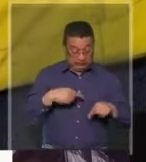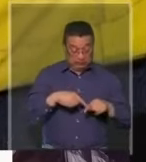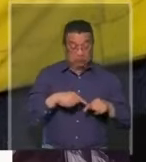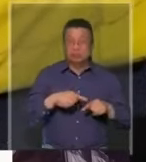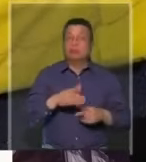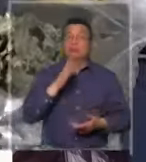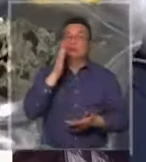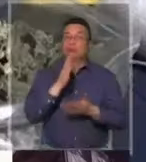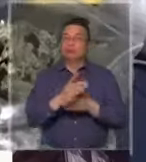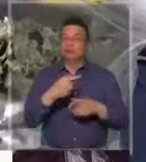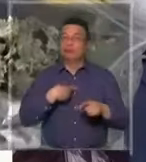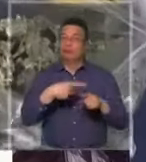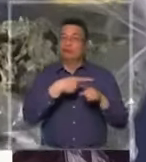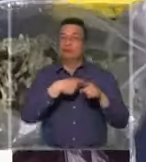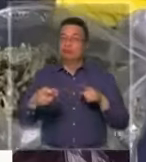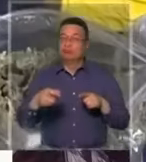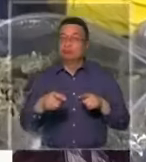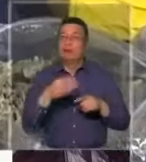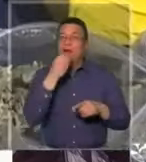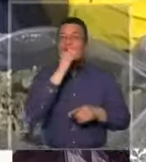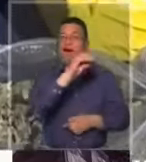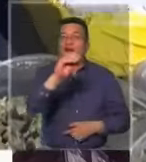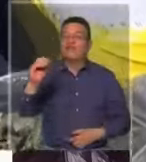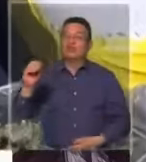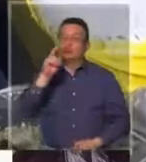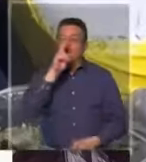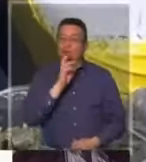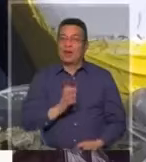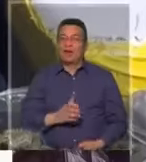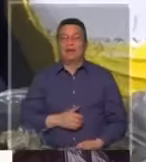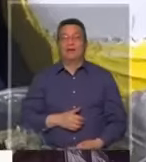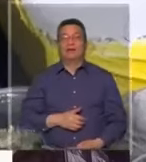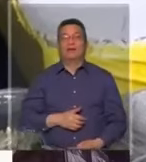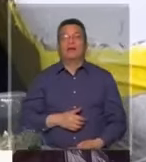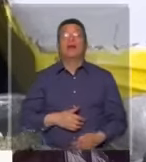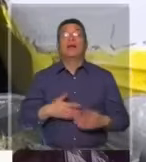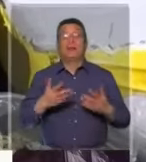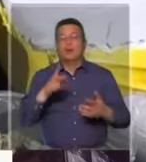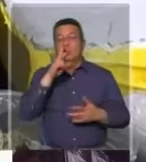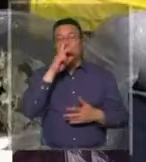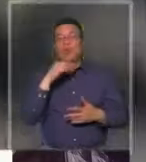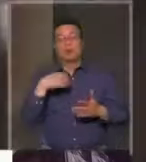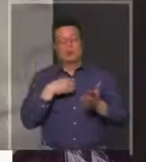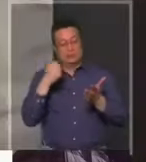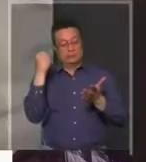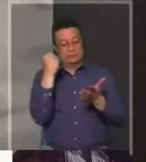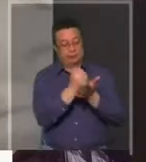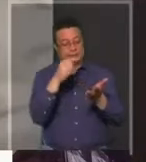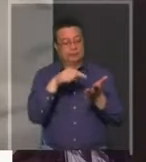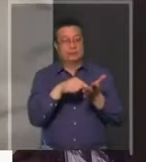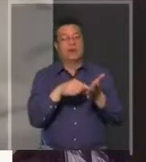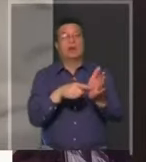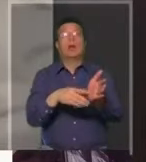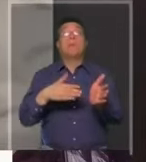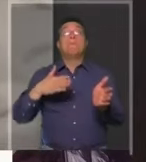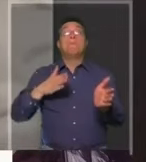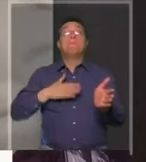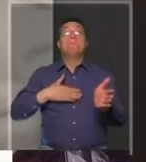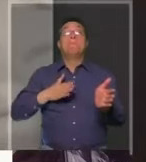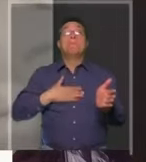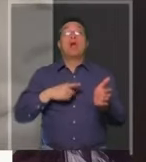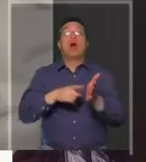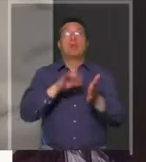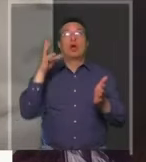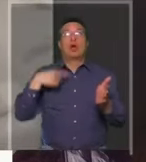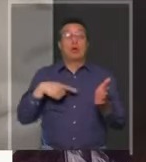atenerse a las consecuencias una manera de marcar la propiedad de las sustancias a través